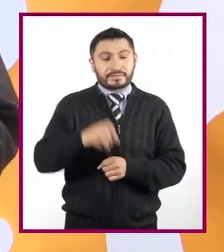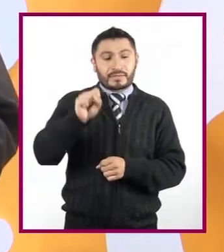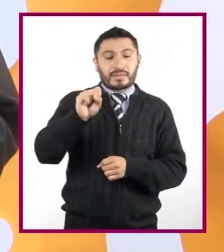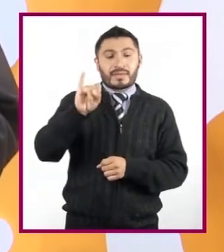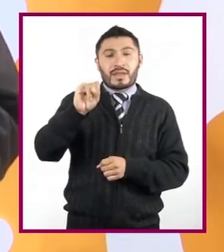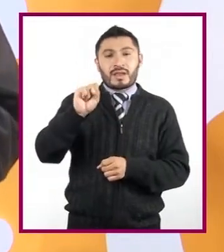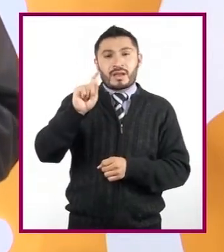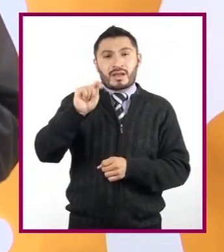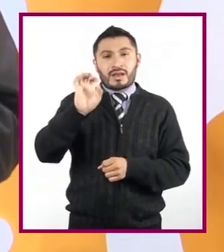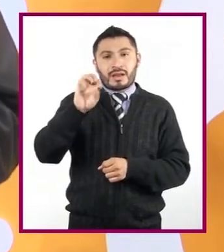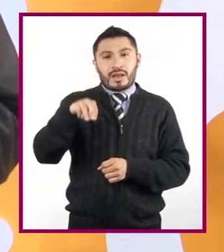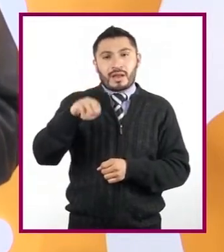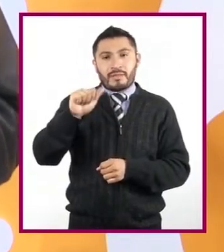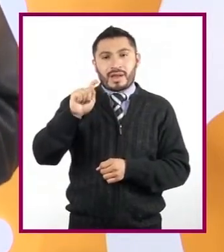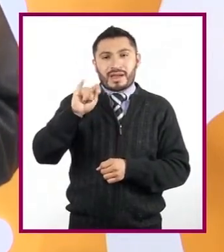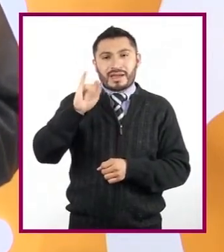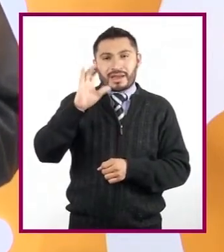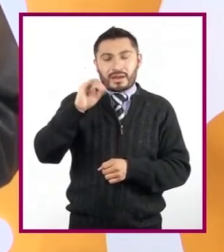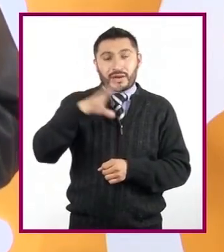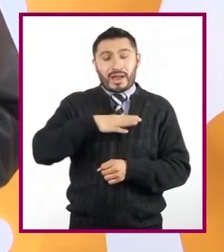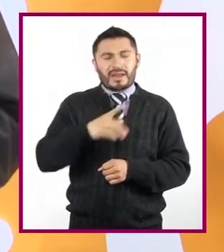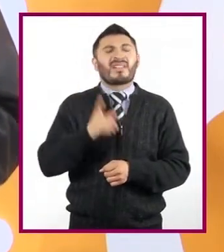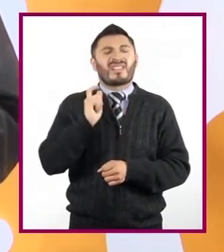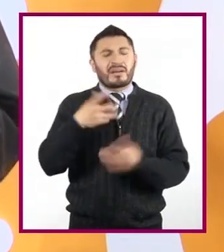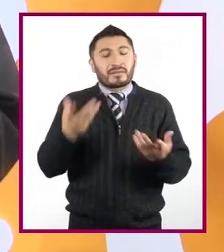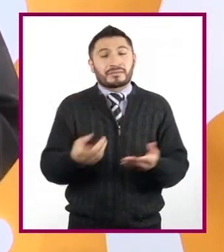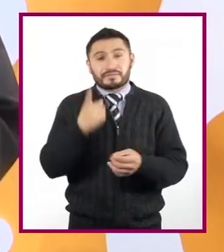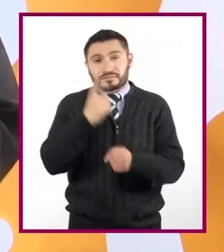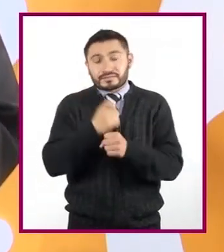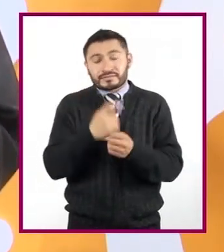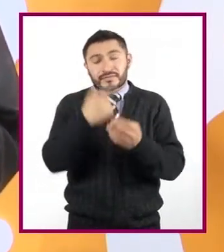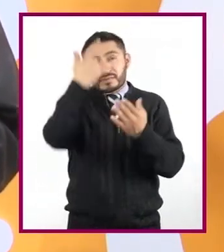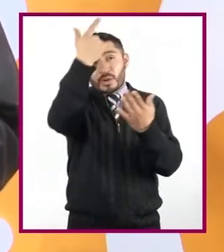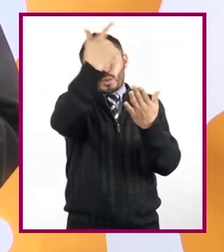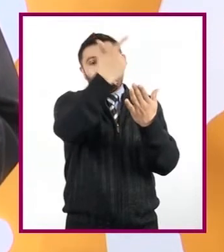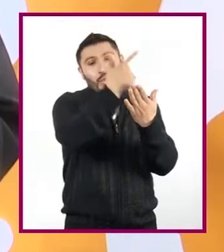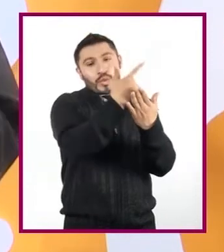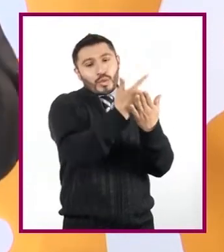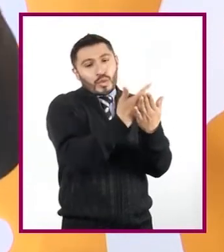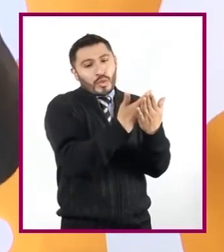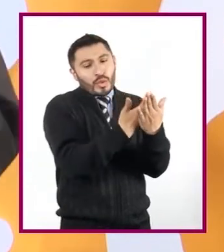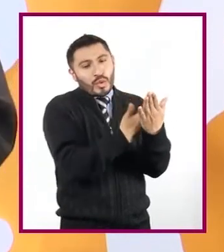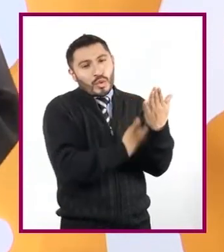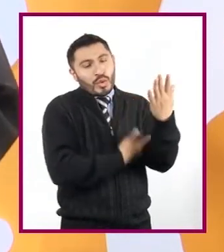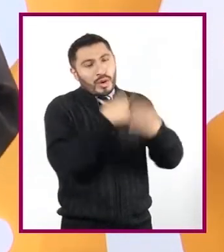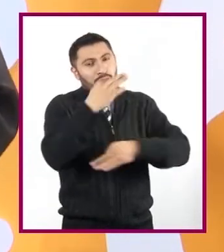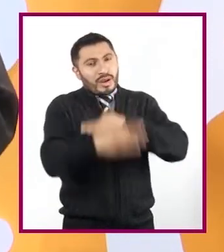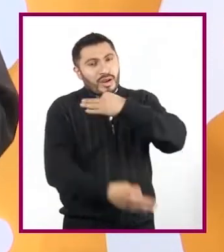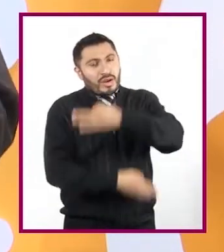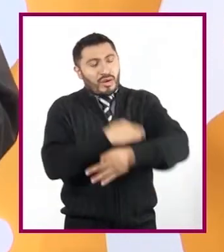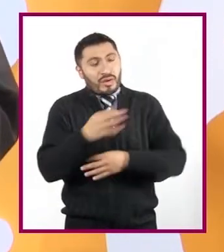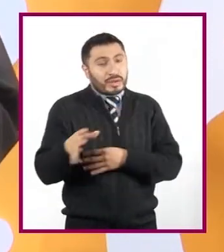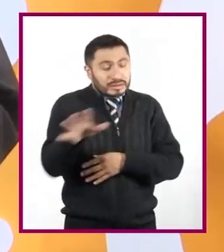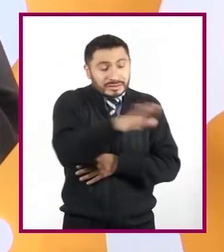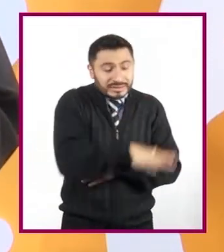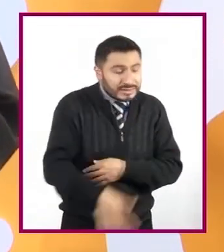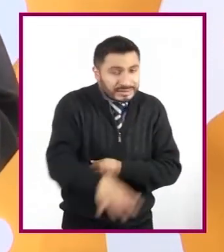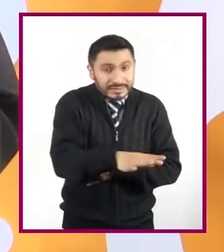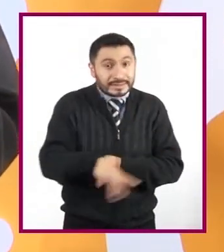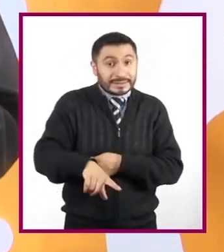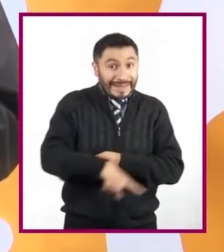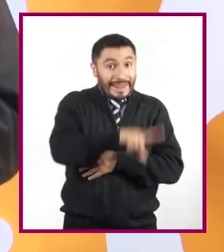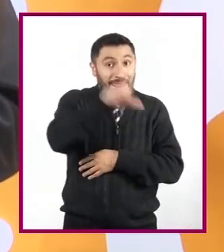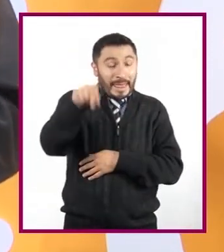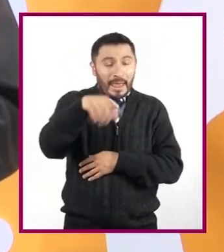donde primero se enlistan todos los elementos de la población. Después se elige uno de